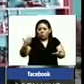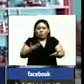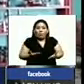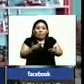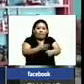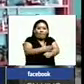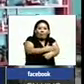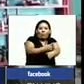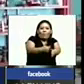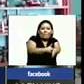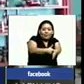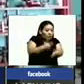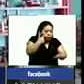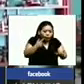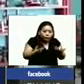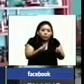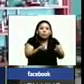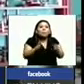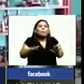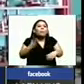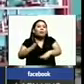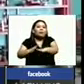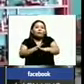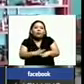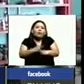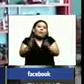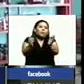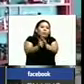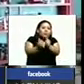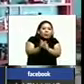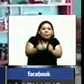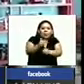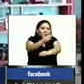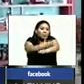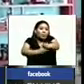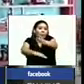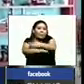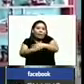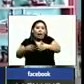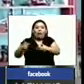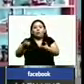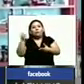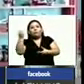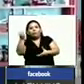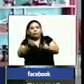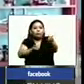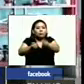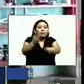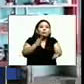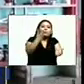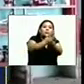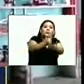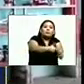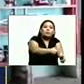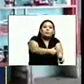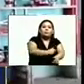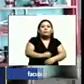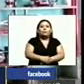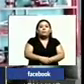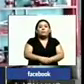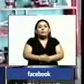Prehospitalaria Con el propósito De minimizar Cualquier tipo De lesión Antes de que Estos se han Transladado A un centro Asistencial